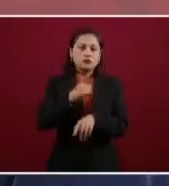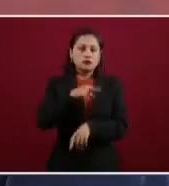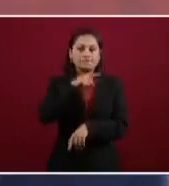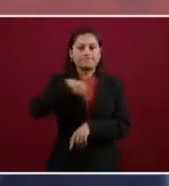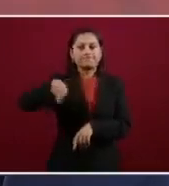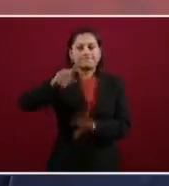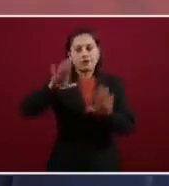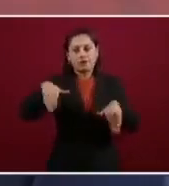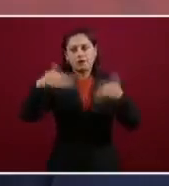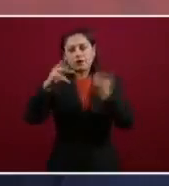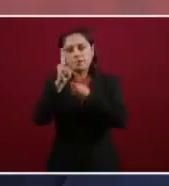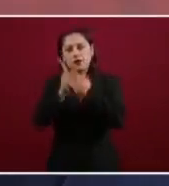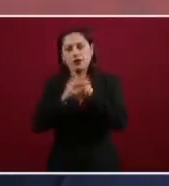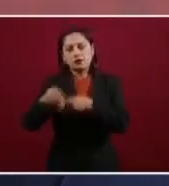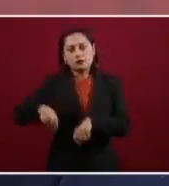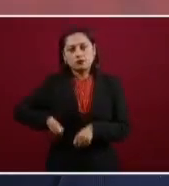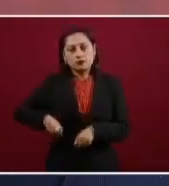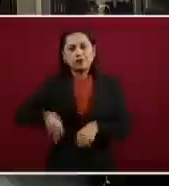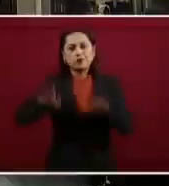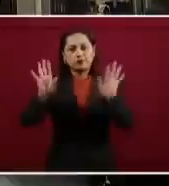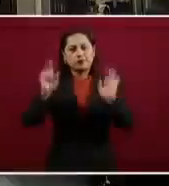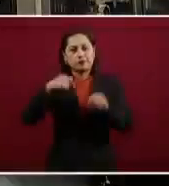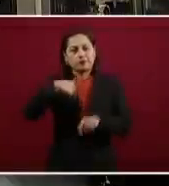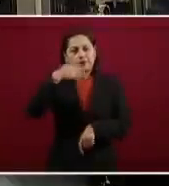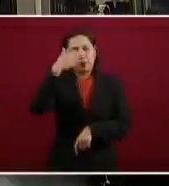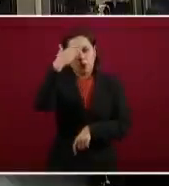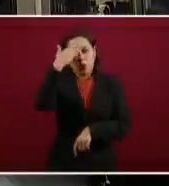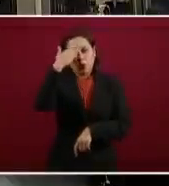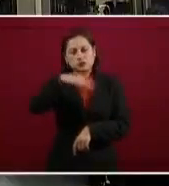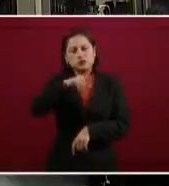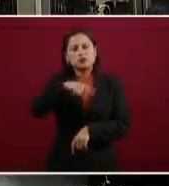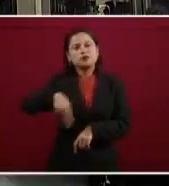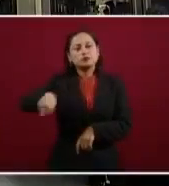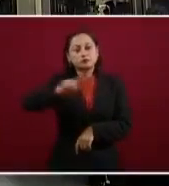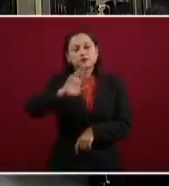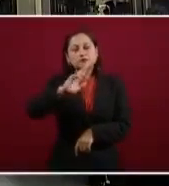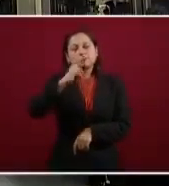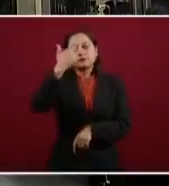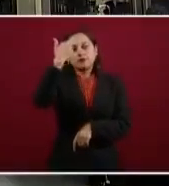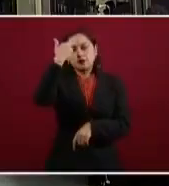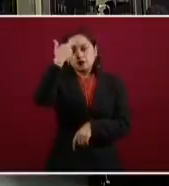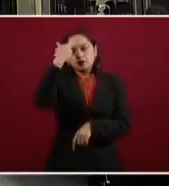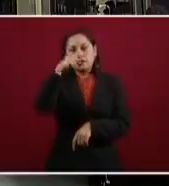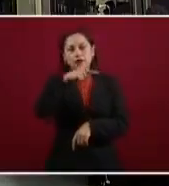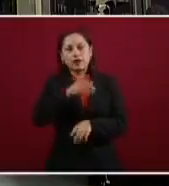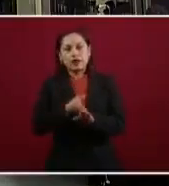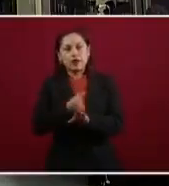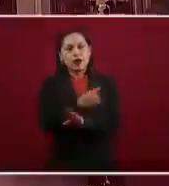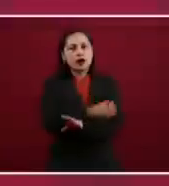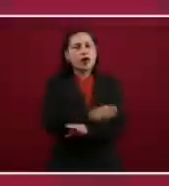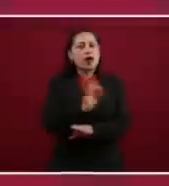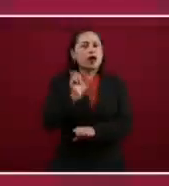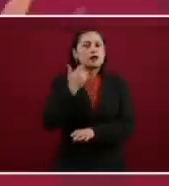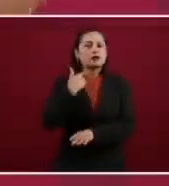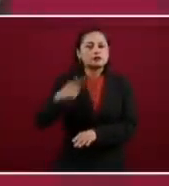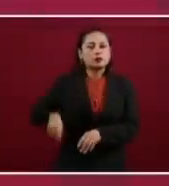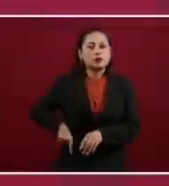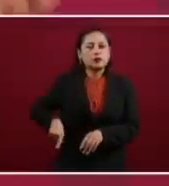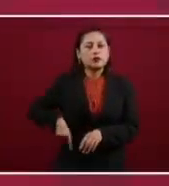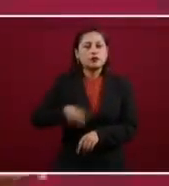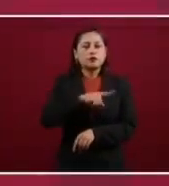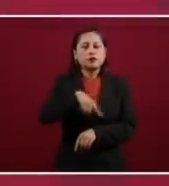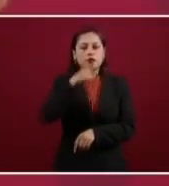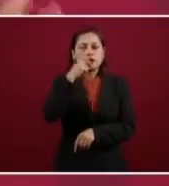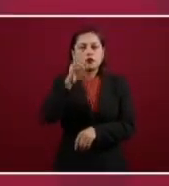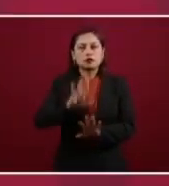yo creo que si se acuerdan de que todo le echaban la culpa a los factores externos y si desde luego que